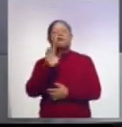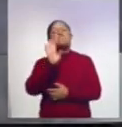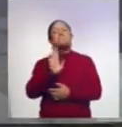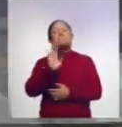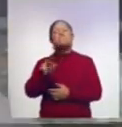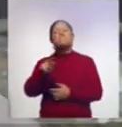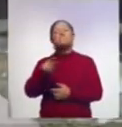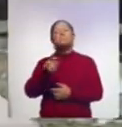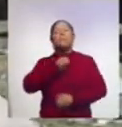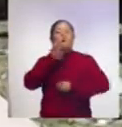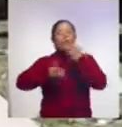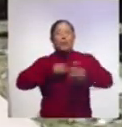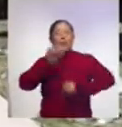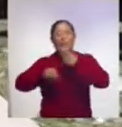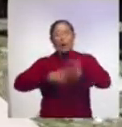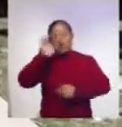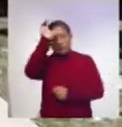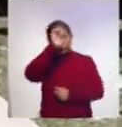científica.